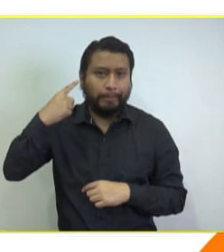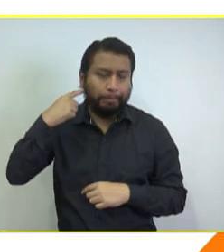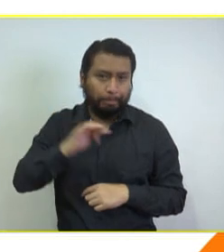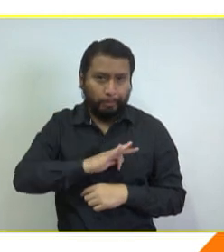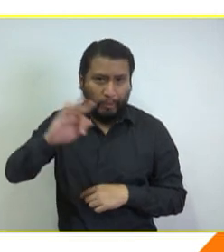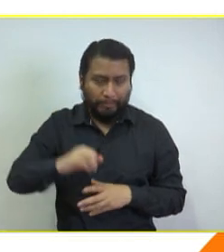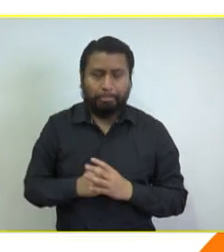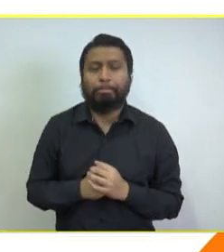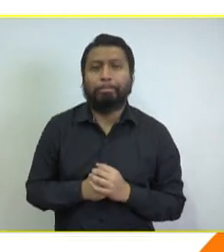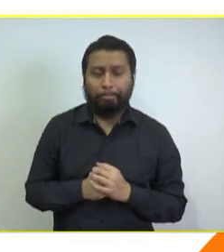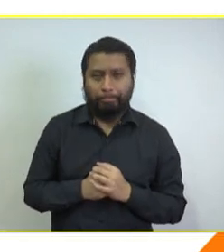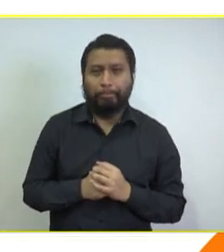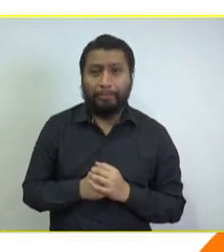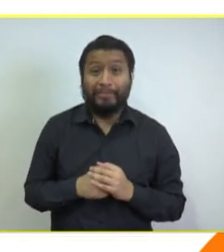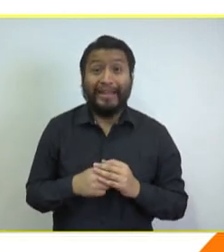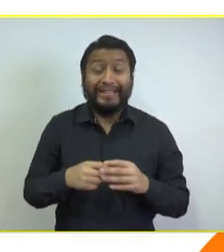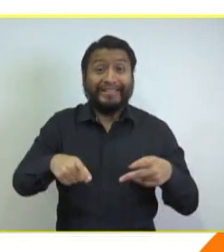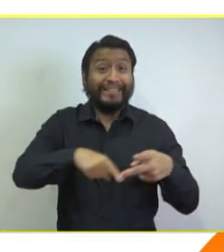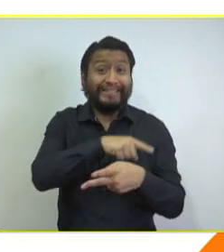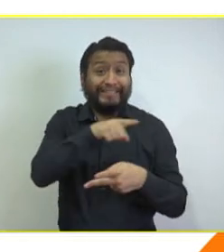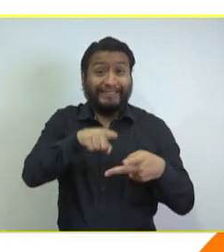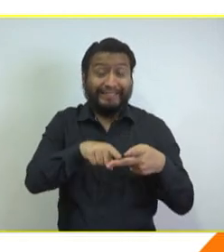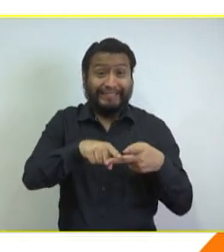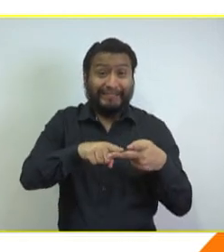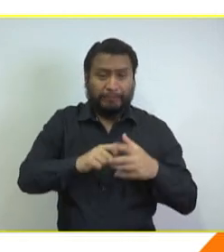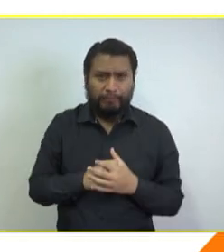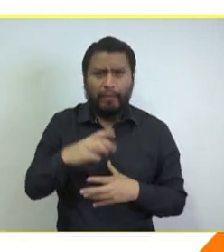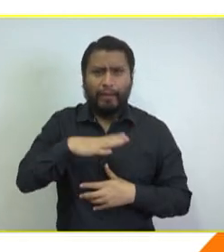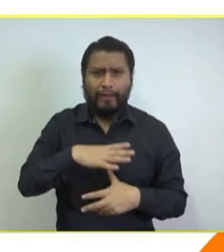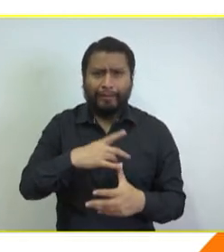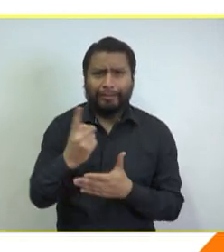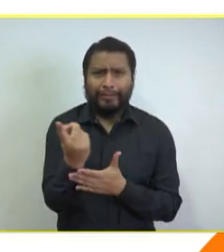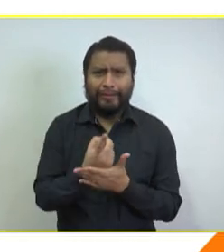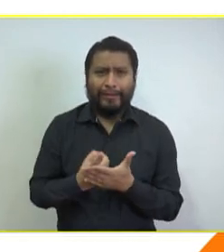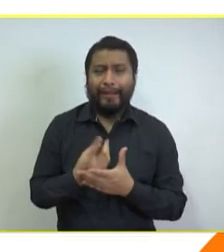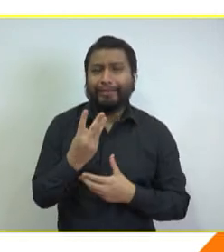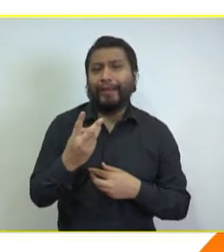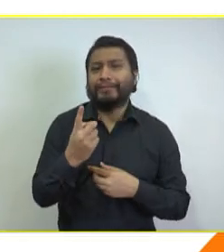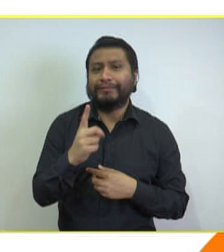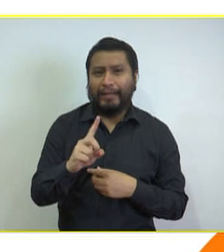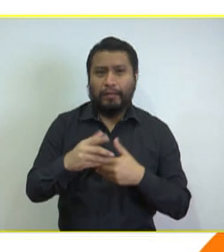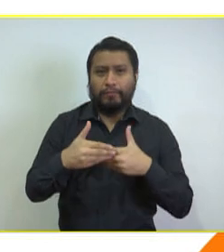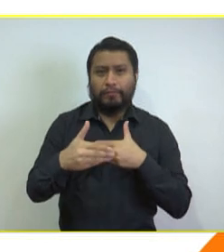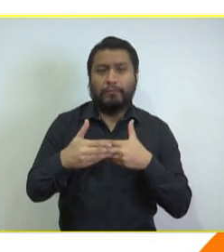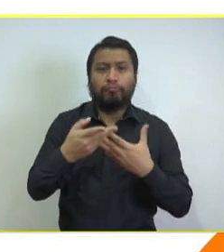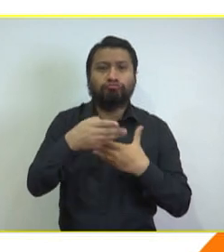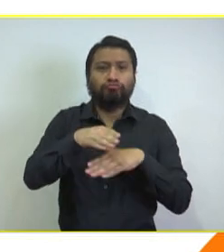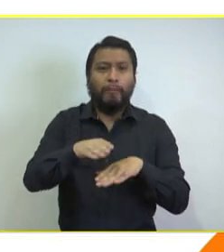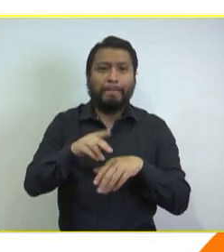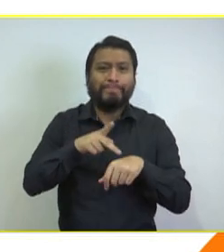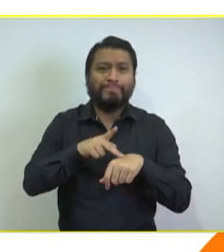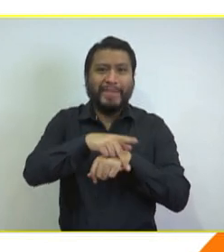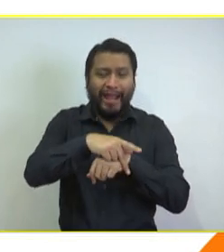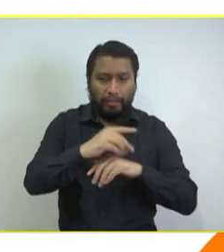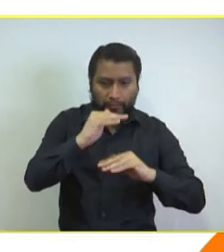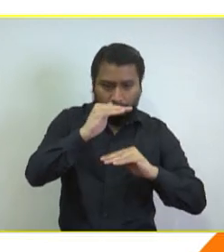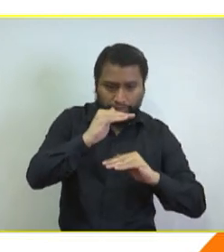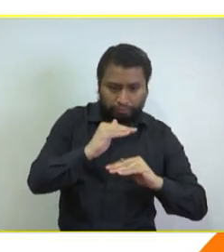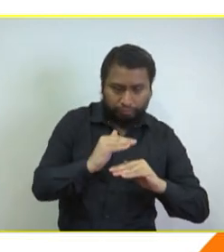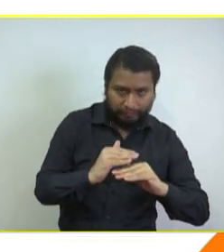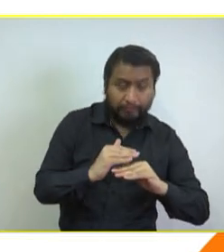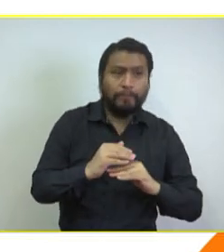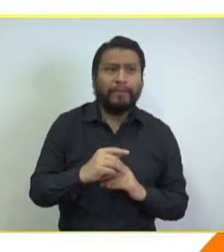Como segundo elemento del sistema, diseñamos un modelo 3D de las capas de la piel. Este modelo tiene como